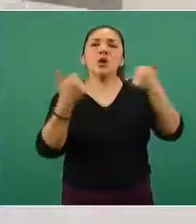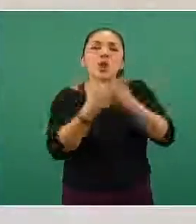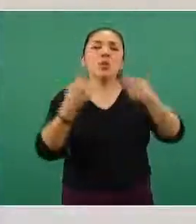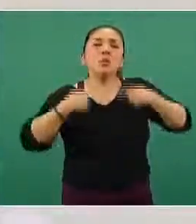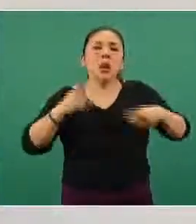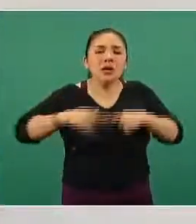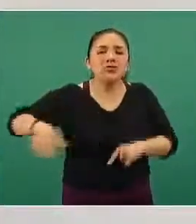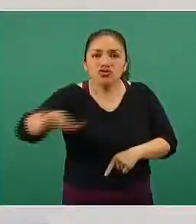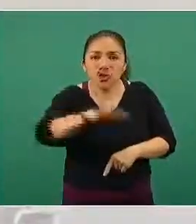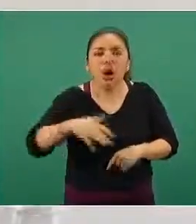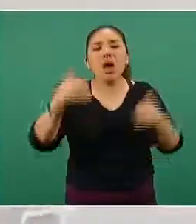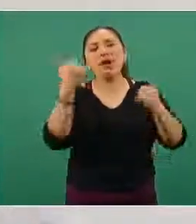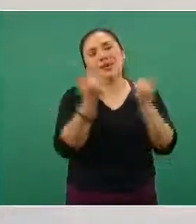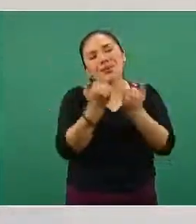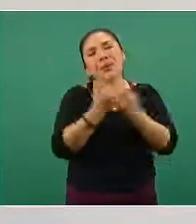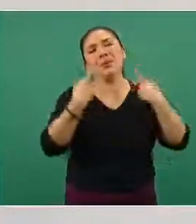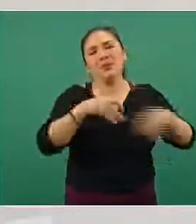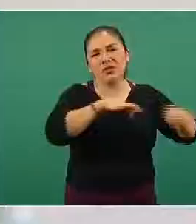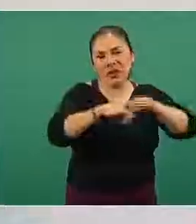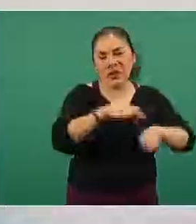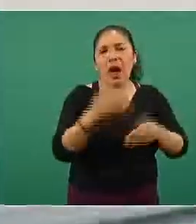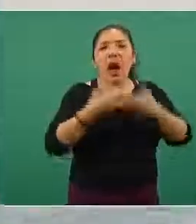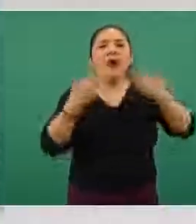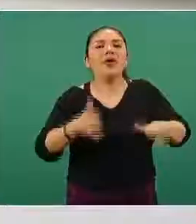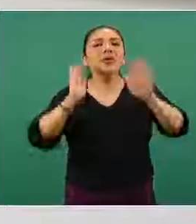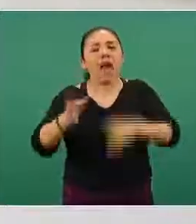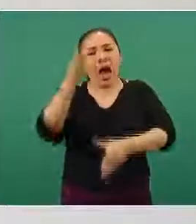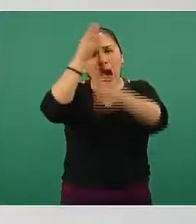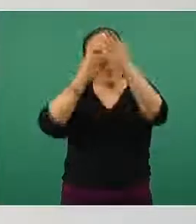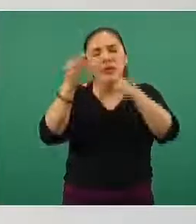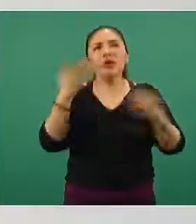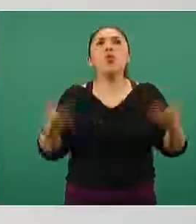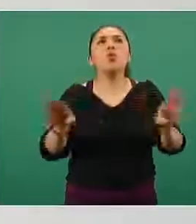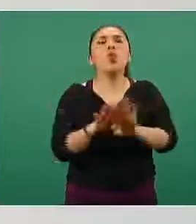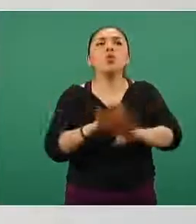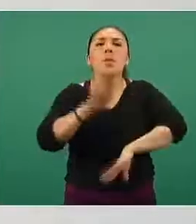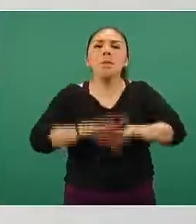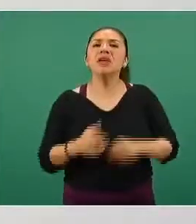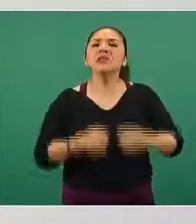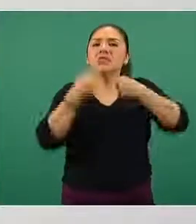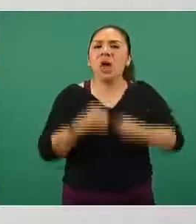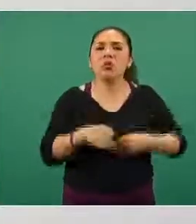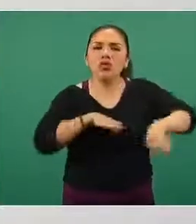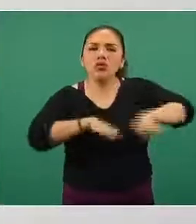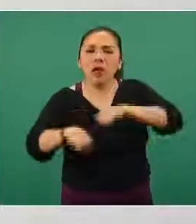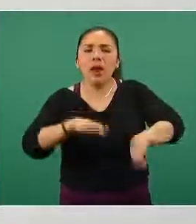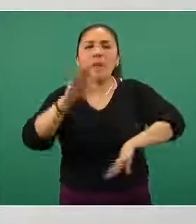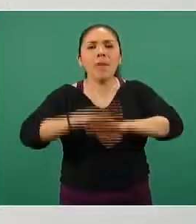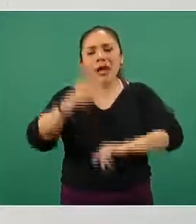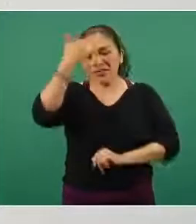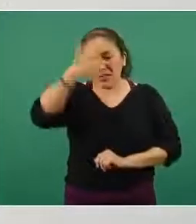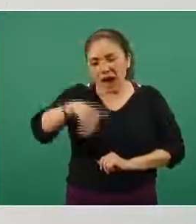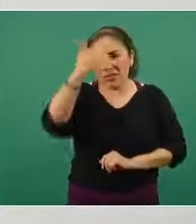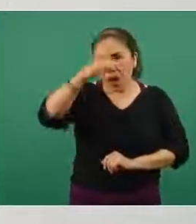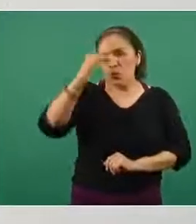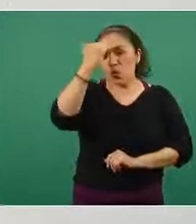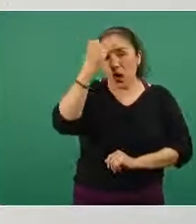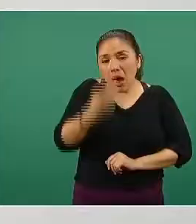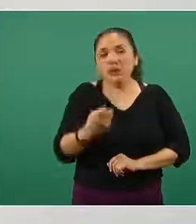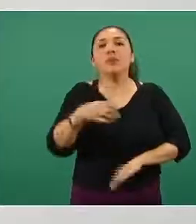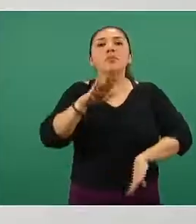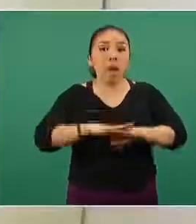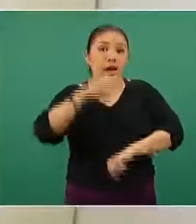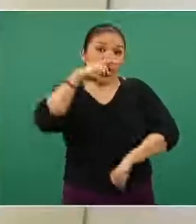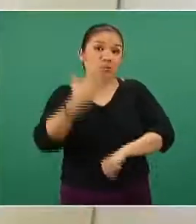las pacientes. Pero ya aprendimos a estar de una forma más segura, más consciente y al mismo tiempo